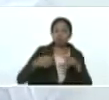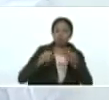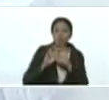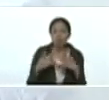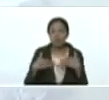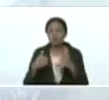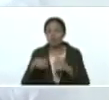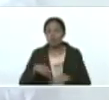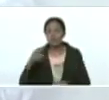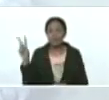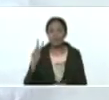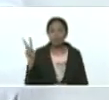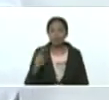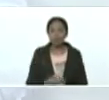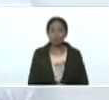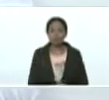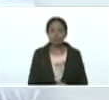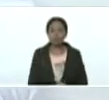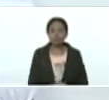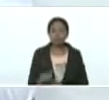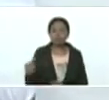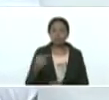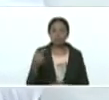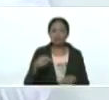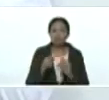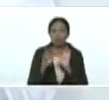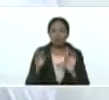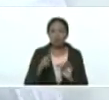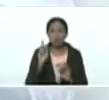salud en Venezuela, y la negativa